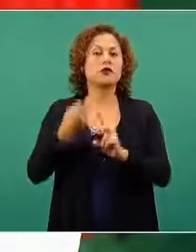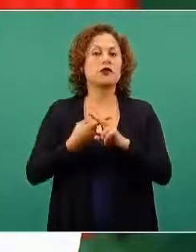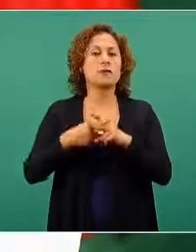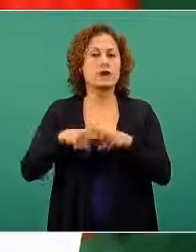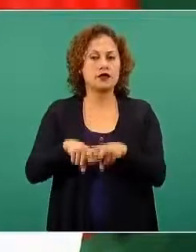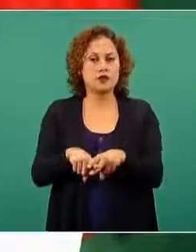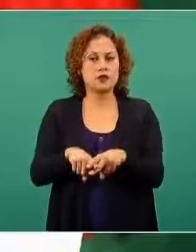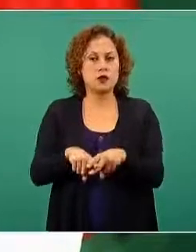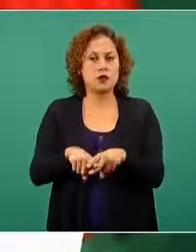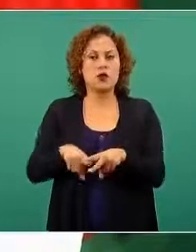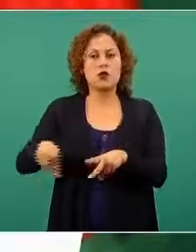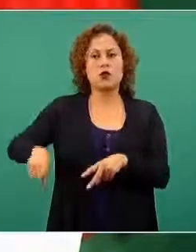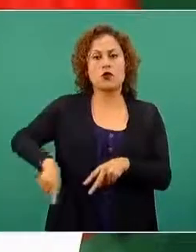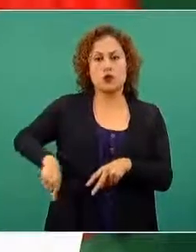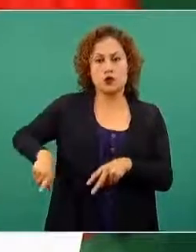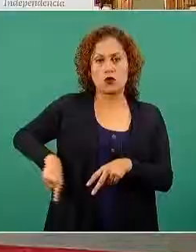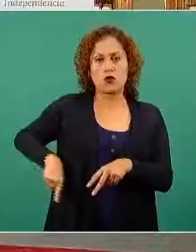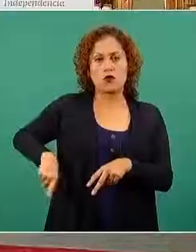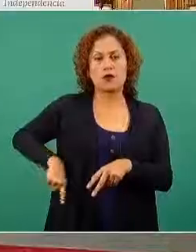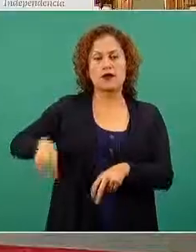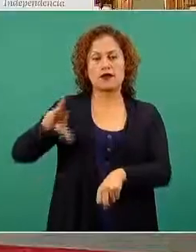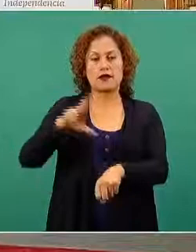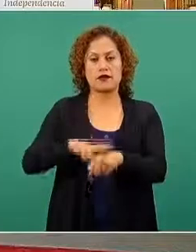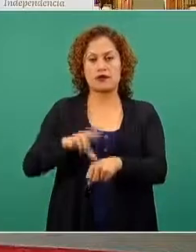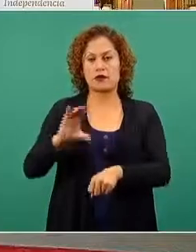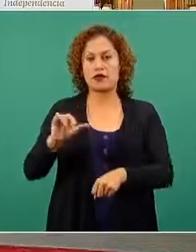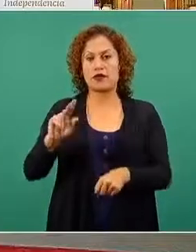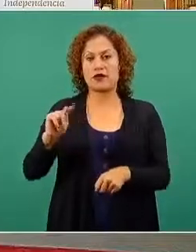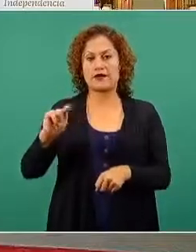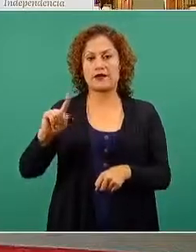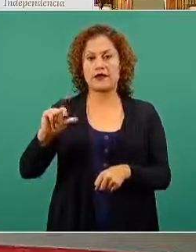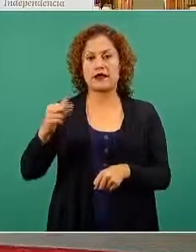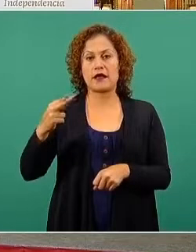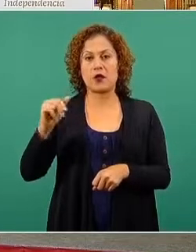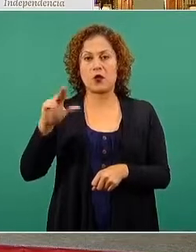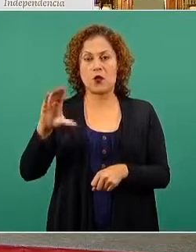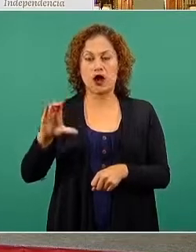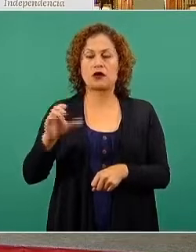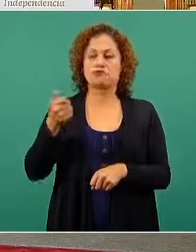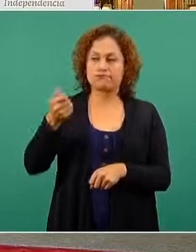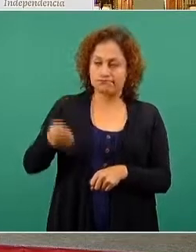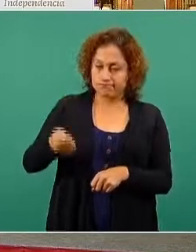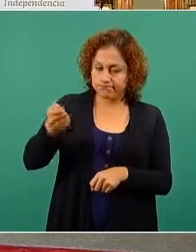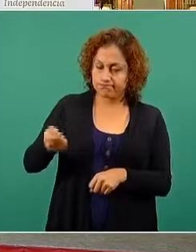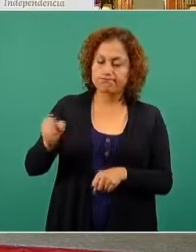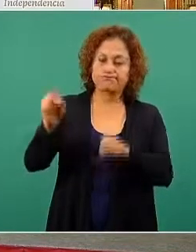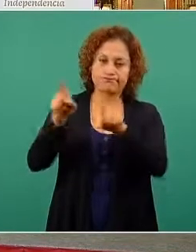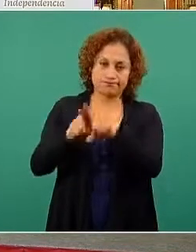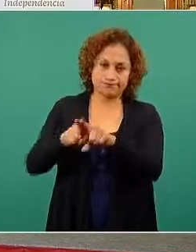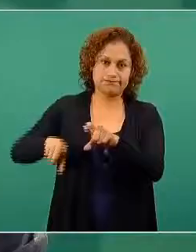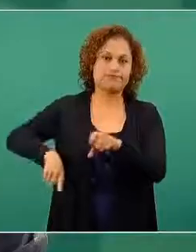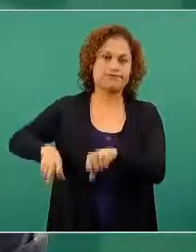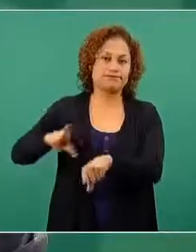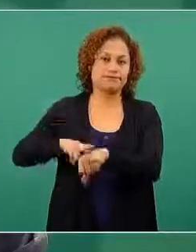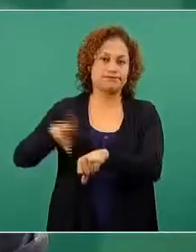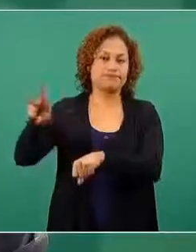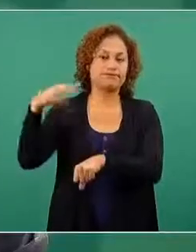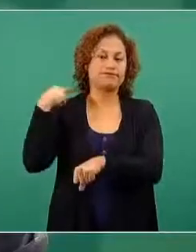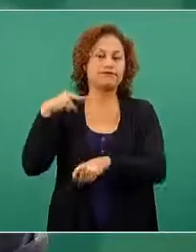del gobernador Cuitláhuac García, quien también le mandamos un saludo a nuestro querido amigo gobernador Cuitláhuac